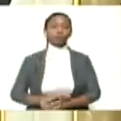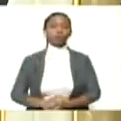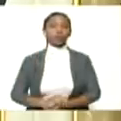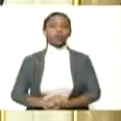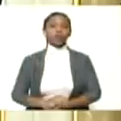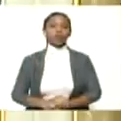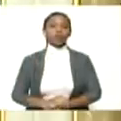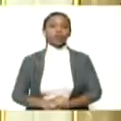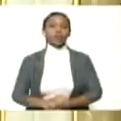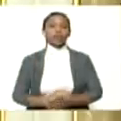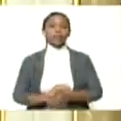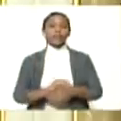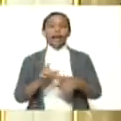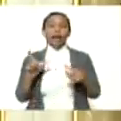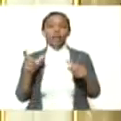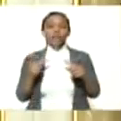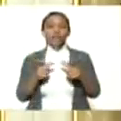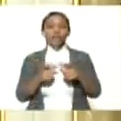de la extinta Causa R,